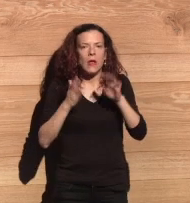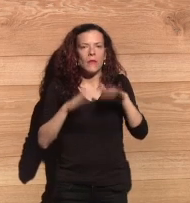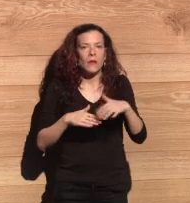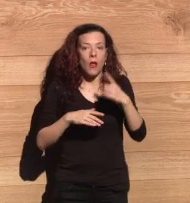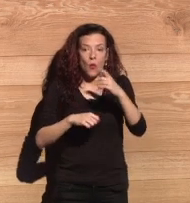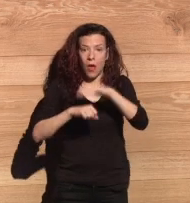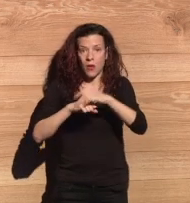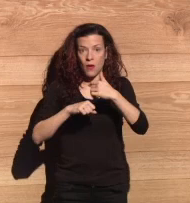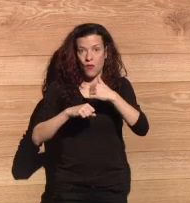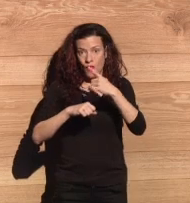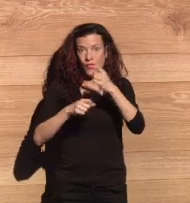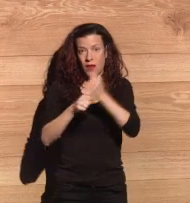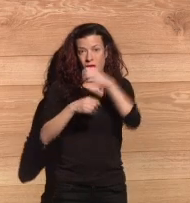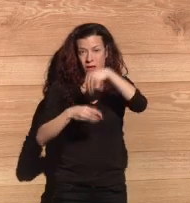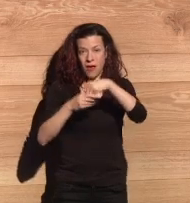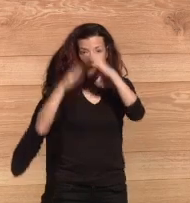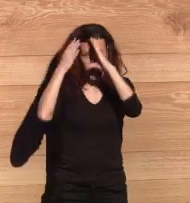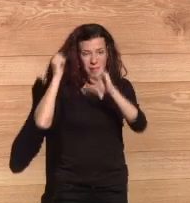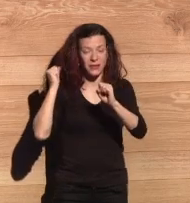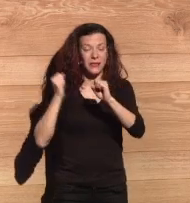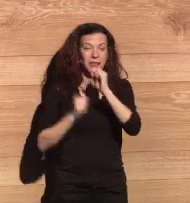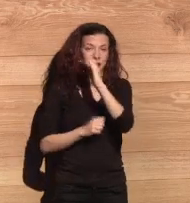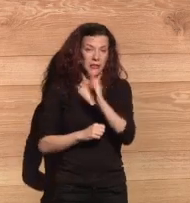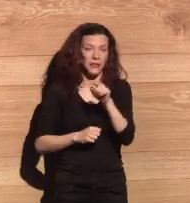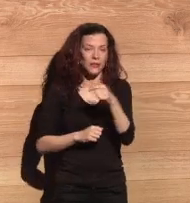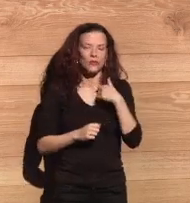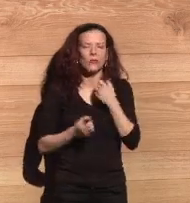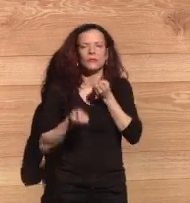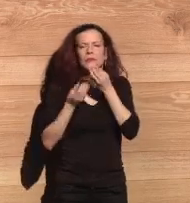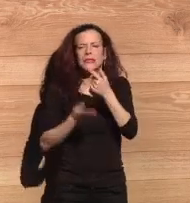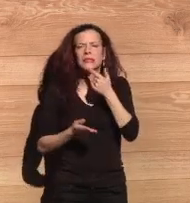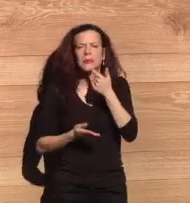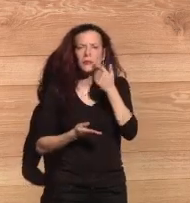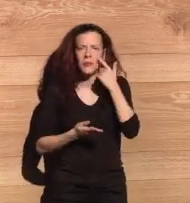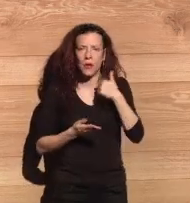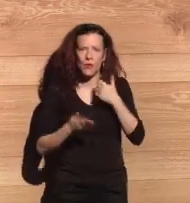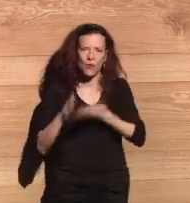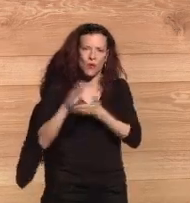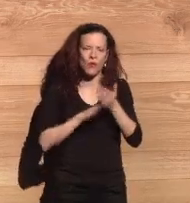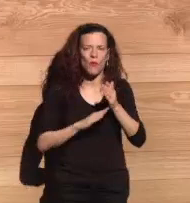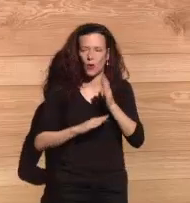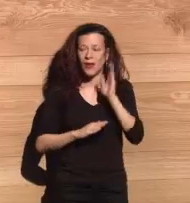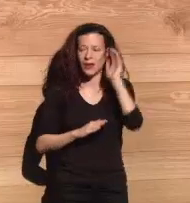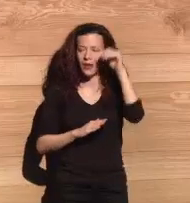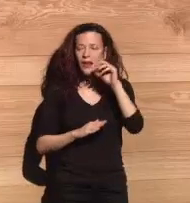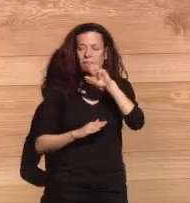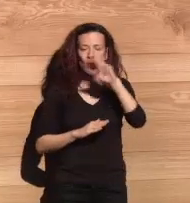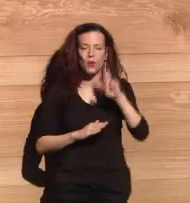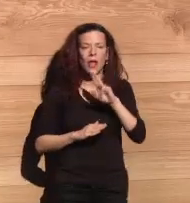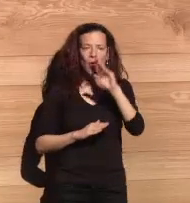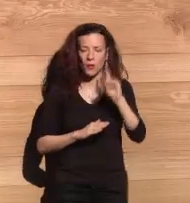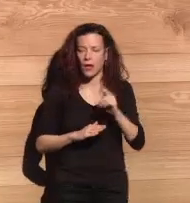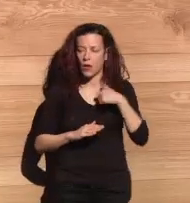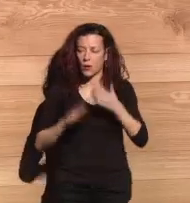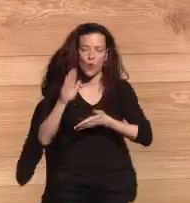un amigo que trabajaba en la Embajada de Brasil. Le comento que iba a República Dominicana, que iba a Haití. Me dijo, habla a un amigo